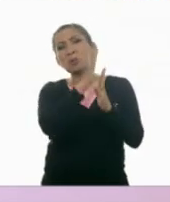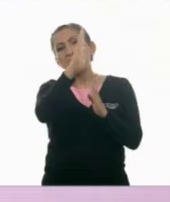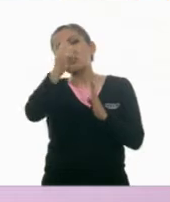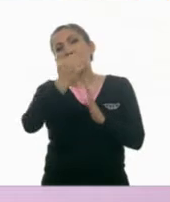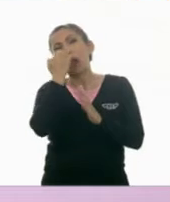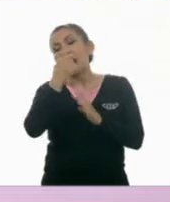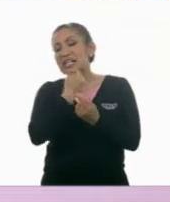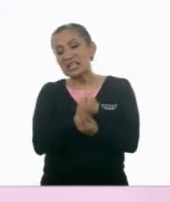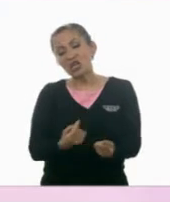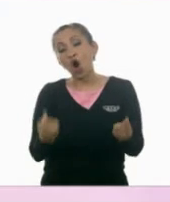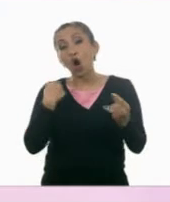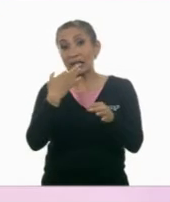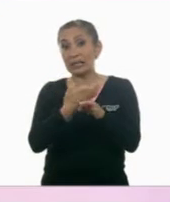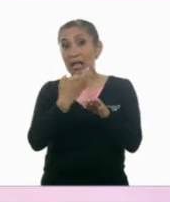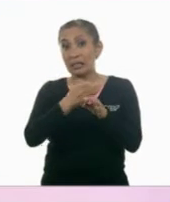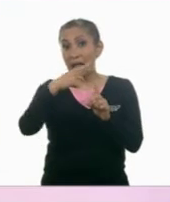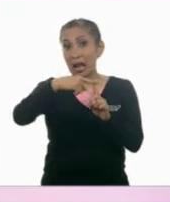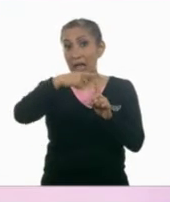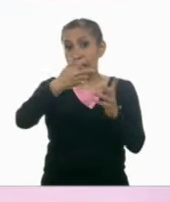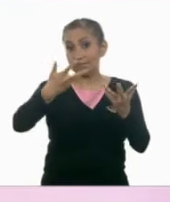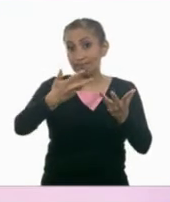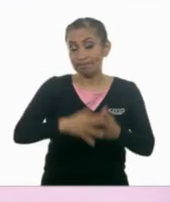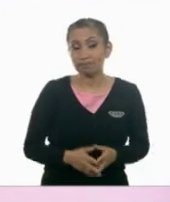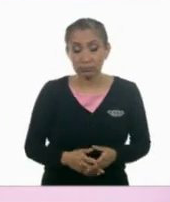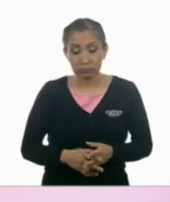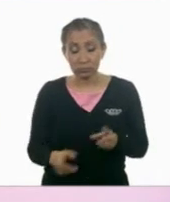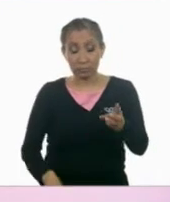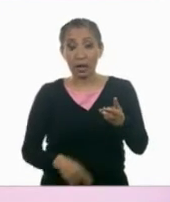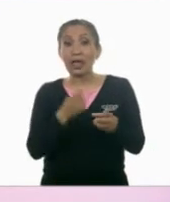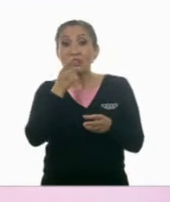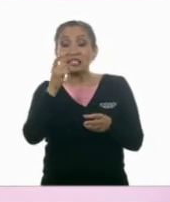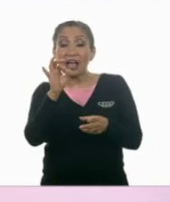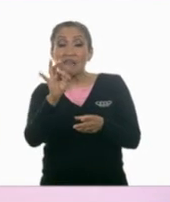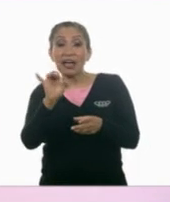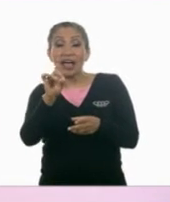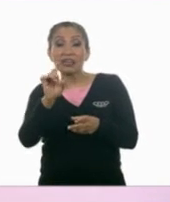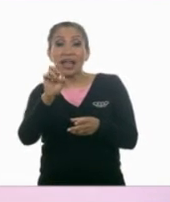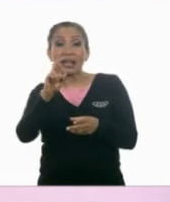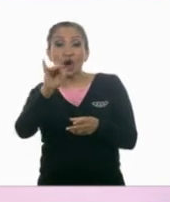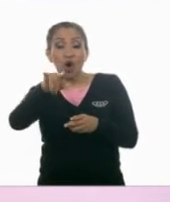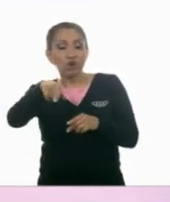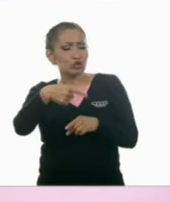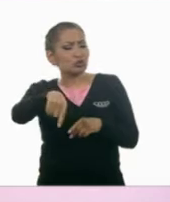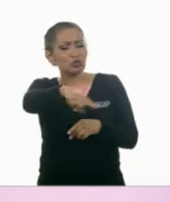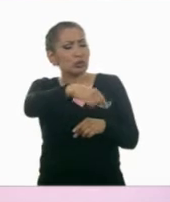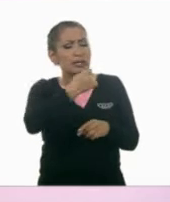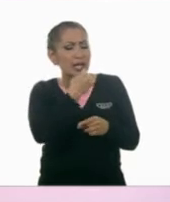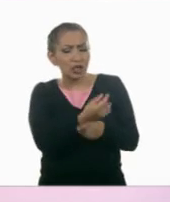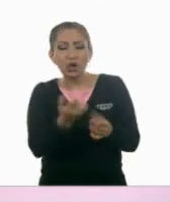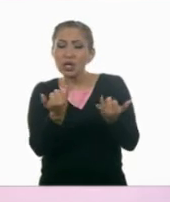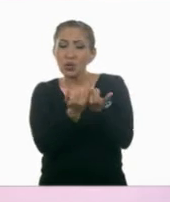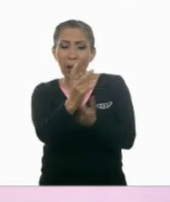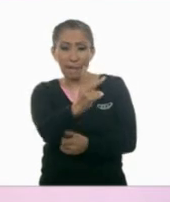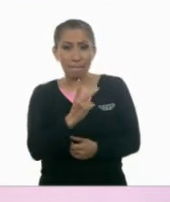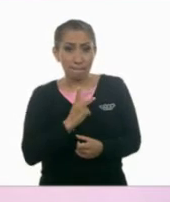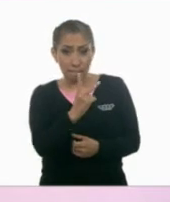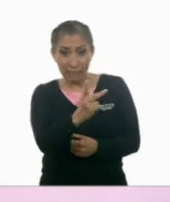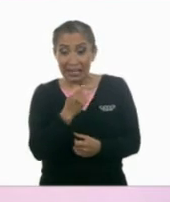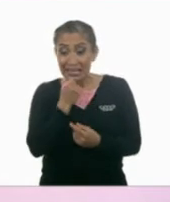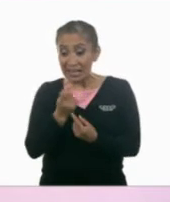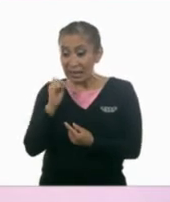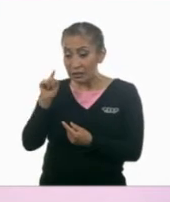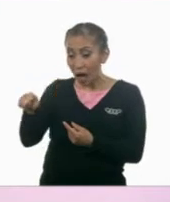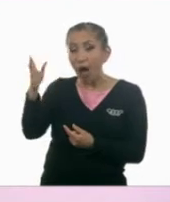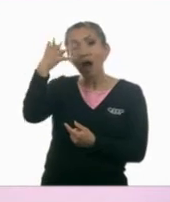la escuela y los niños están haciendo una tarea. Ahora, según Federico, son niños y como nosotros, y la